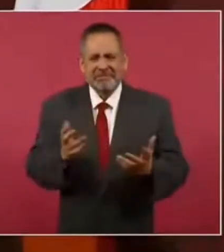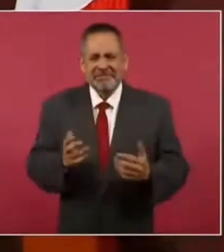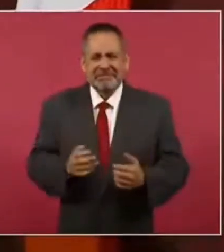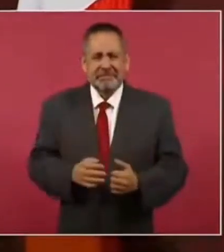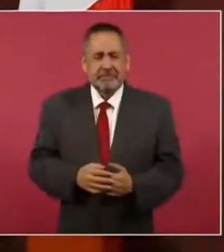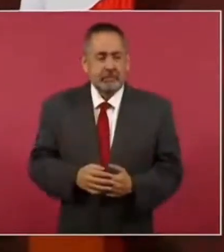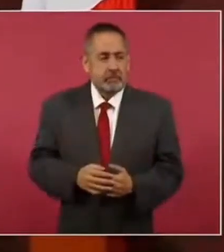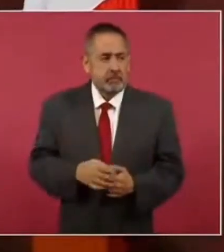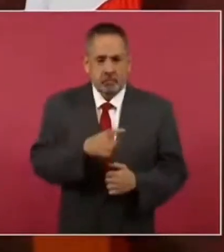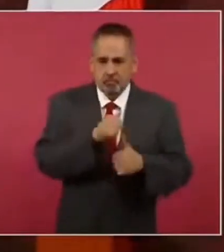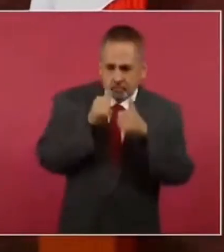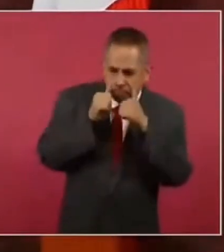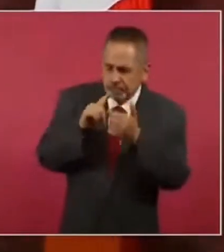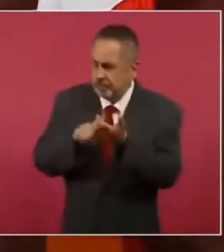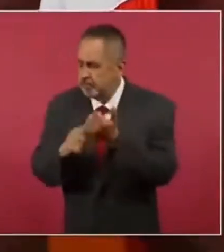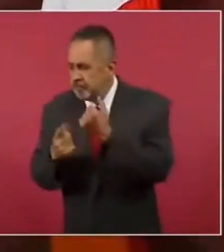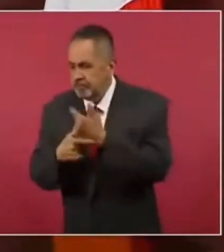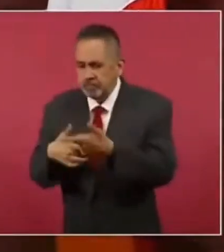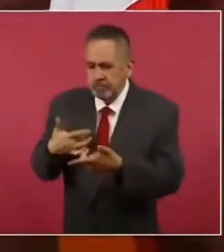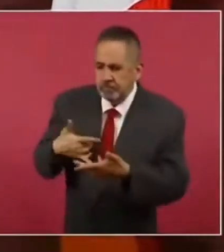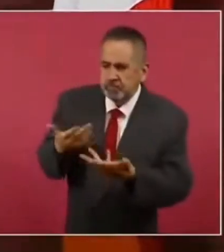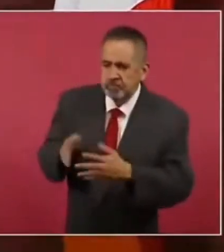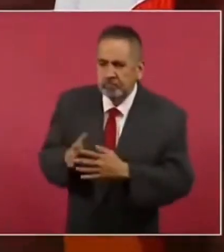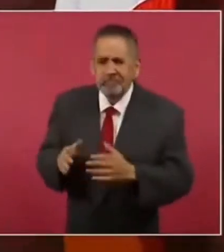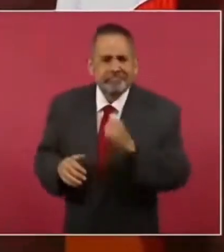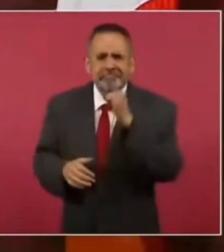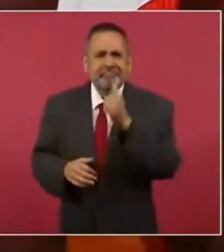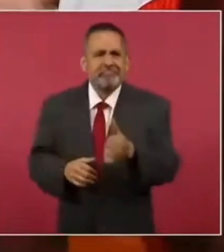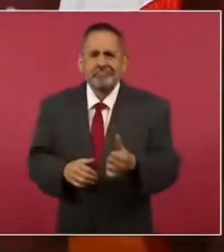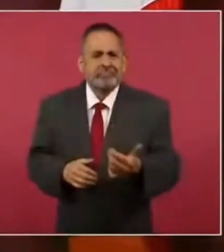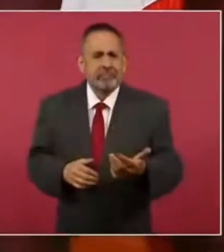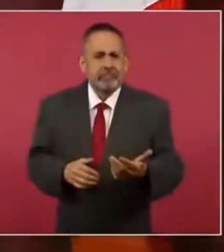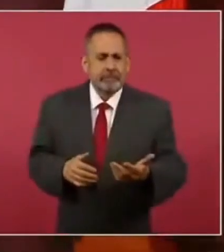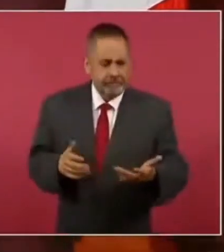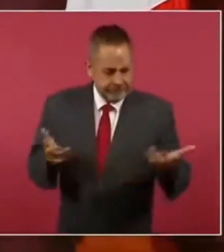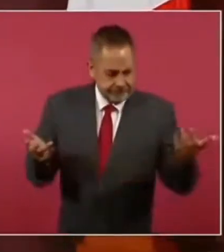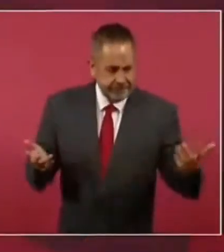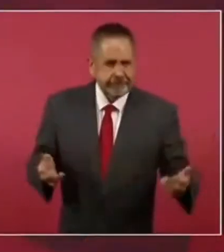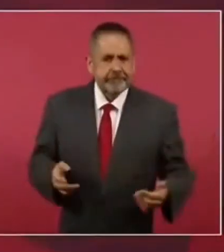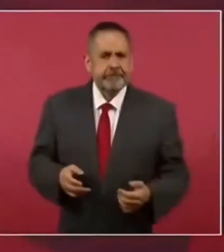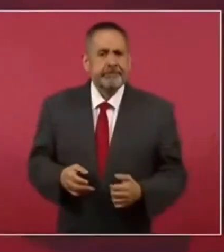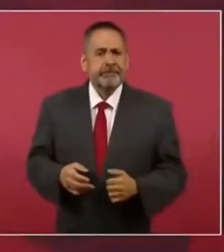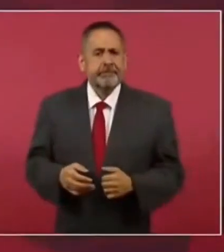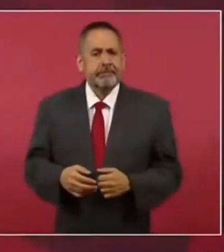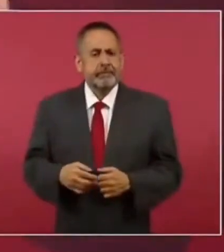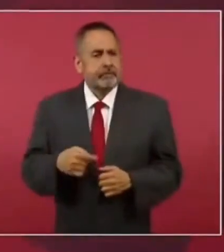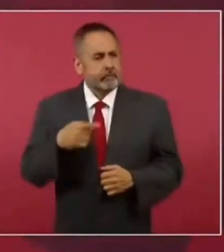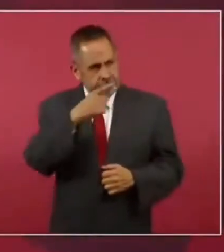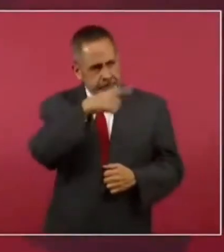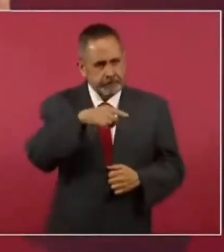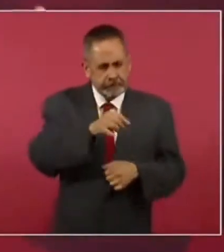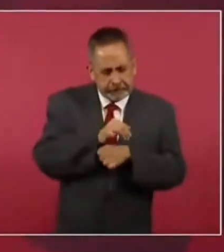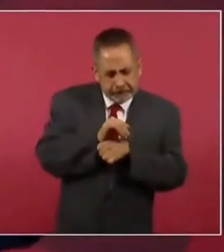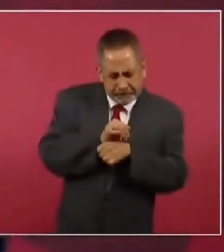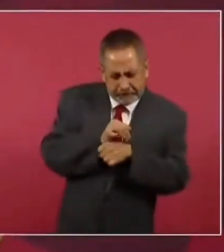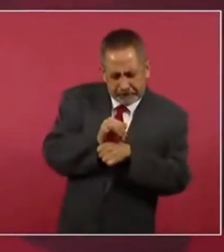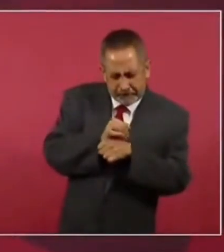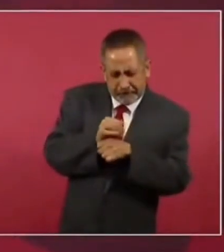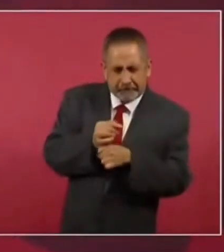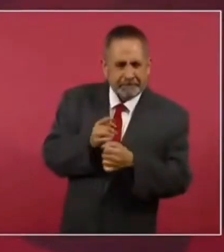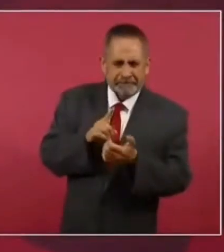y no se atienden las causas Por qué no hacen una investigación a